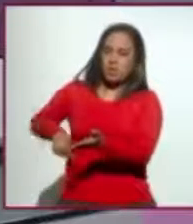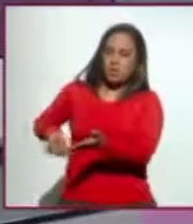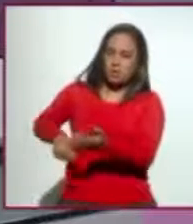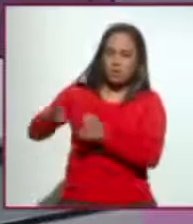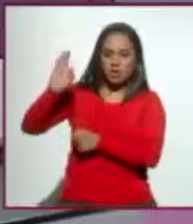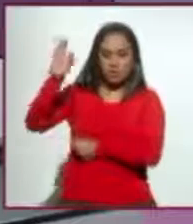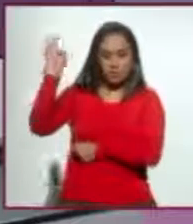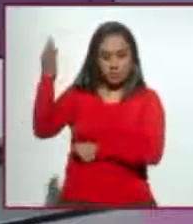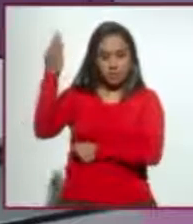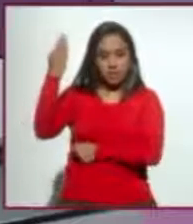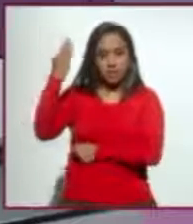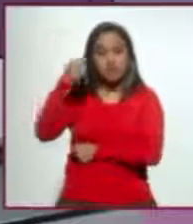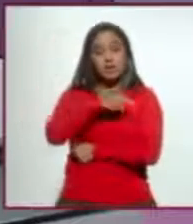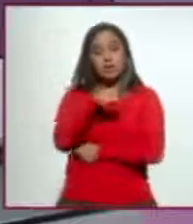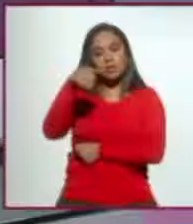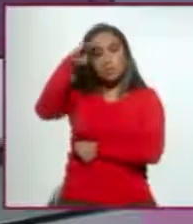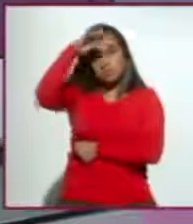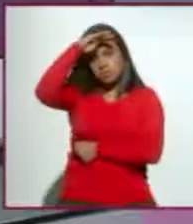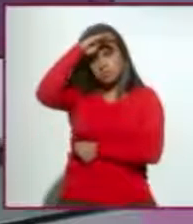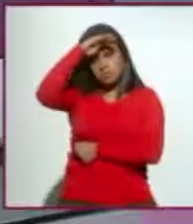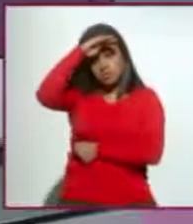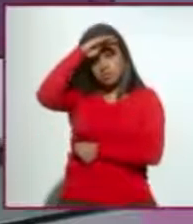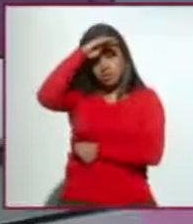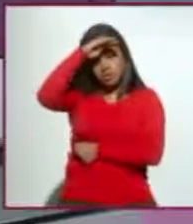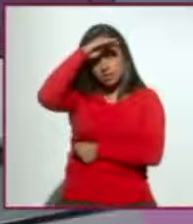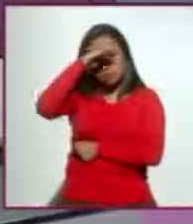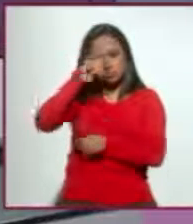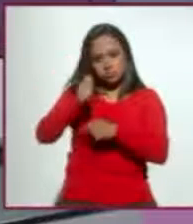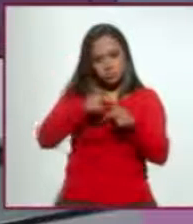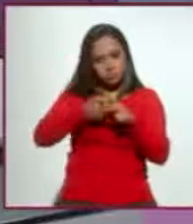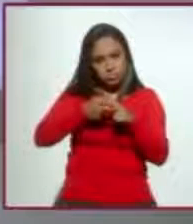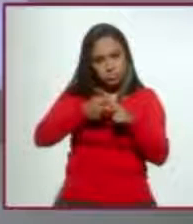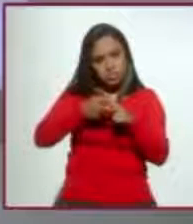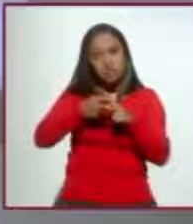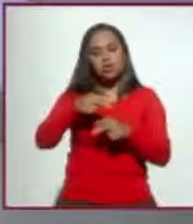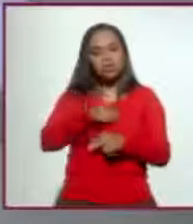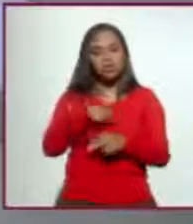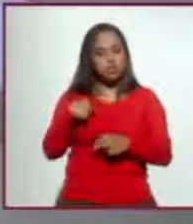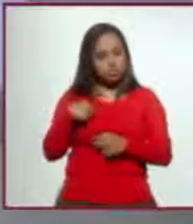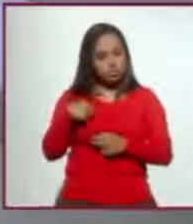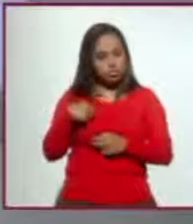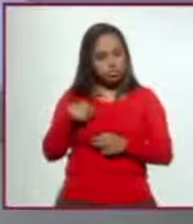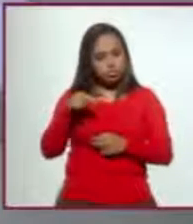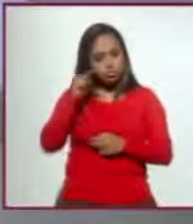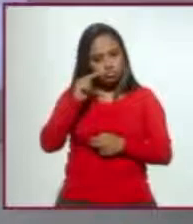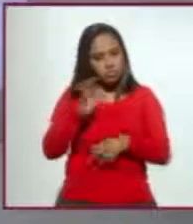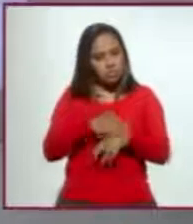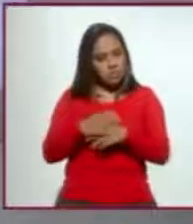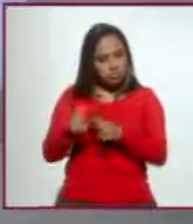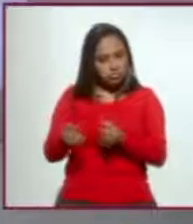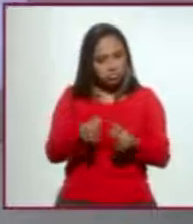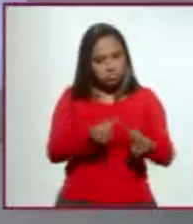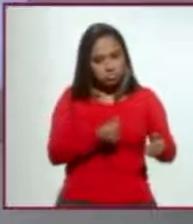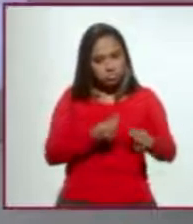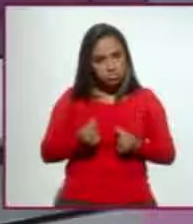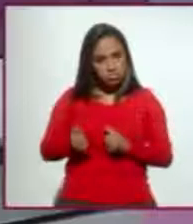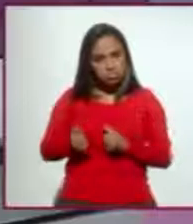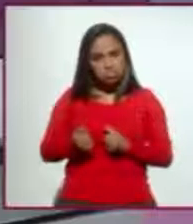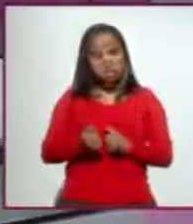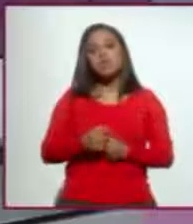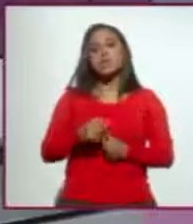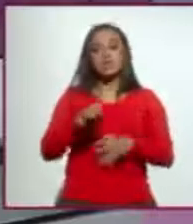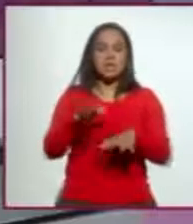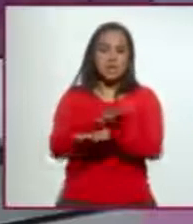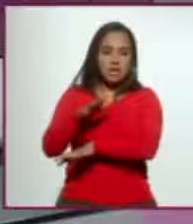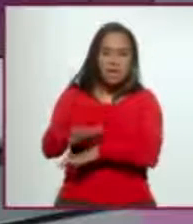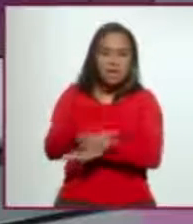federal, y que si está pensado como una medida gradual, en la cual vamos a ver más movimientos, pues nuevamente uno esperaría que